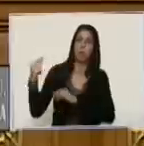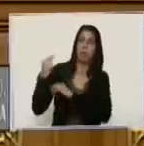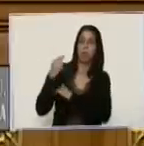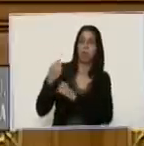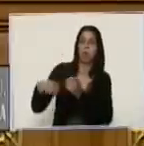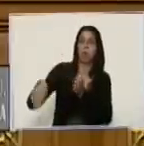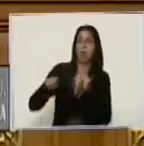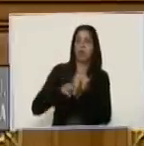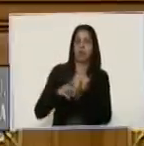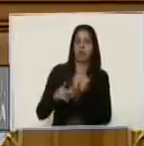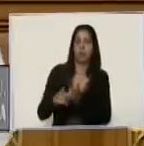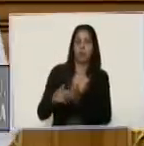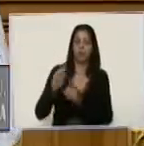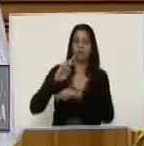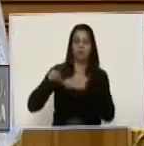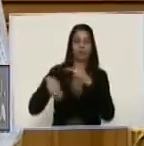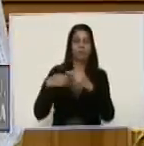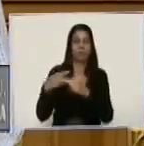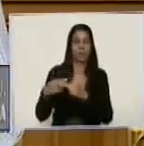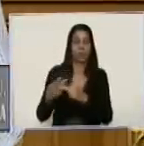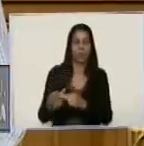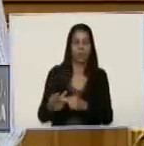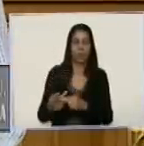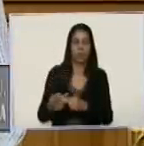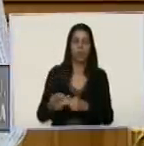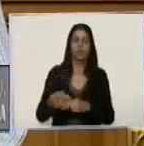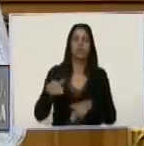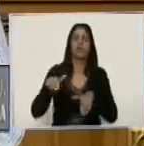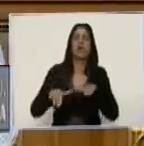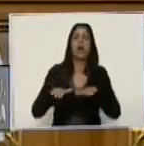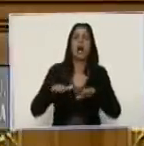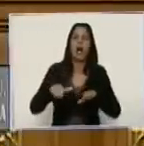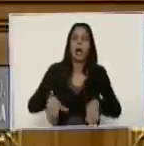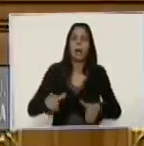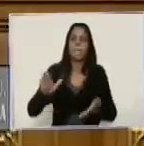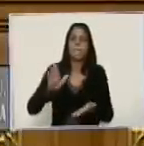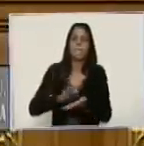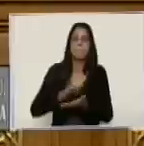se atrevan a pisar la tierra sagrada de Bolívar.